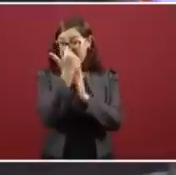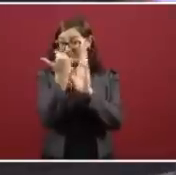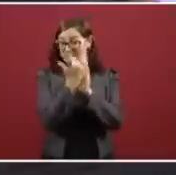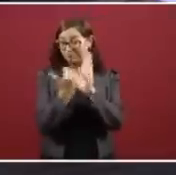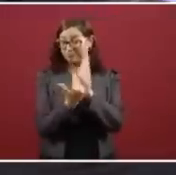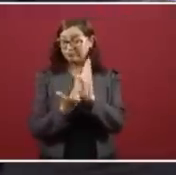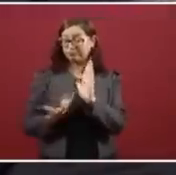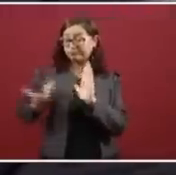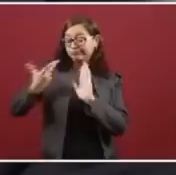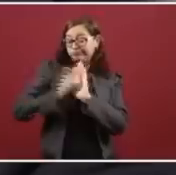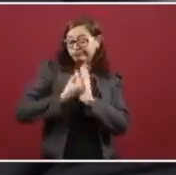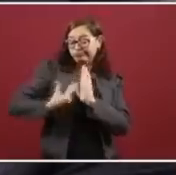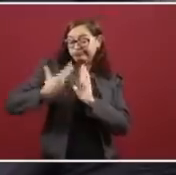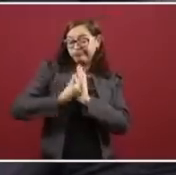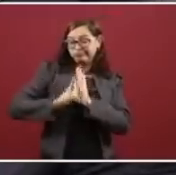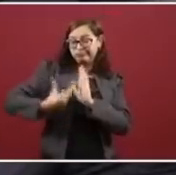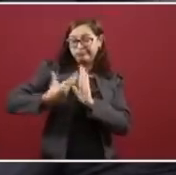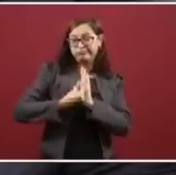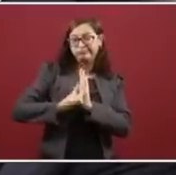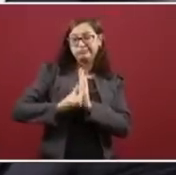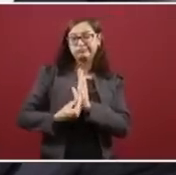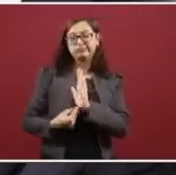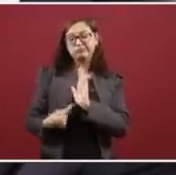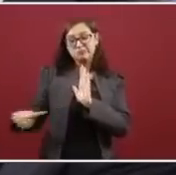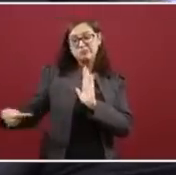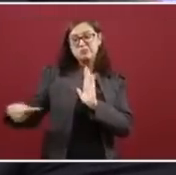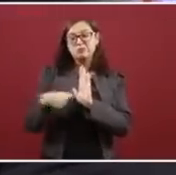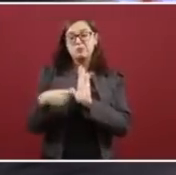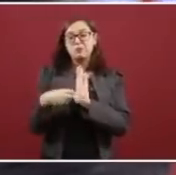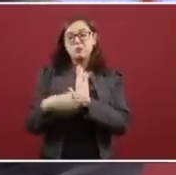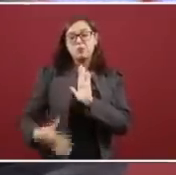sé establece